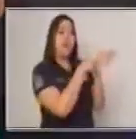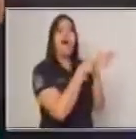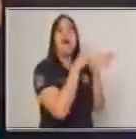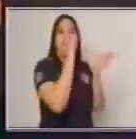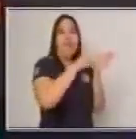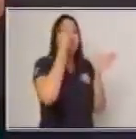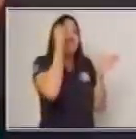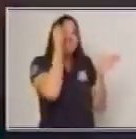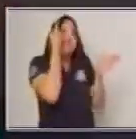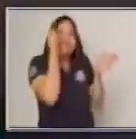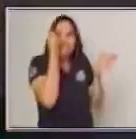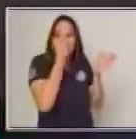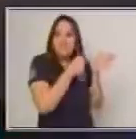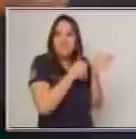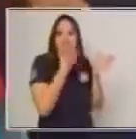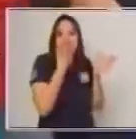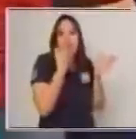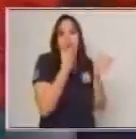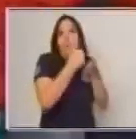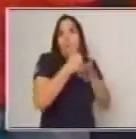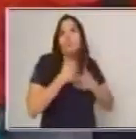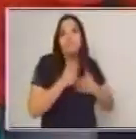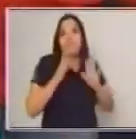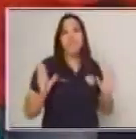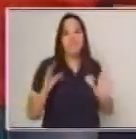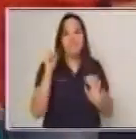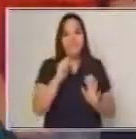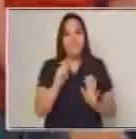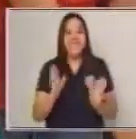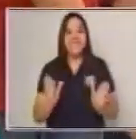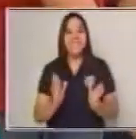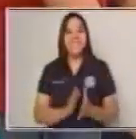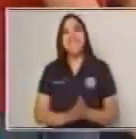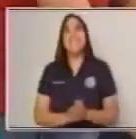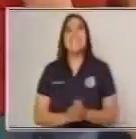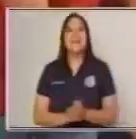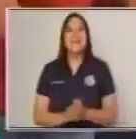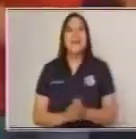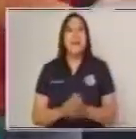pueden pasar por alto. La tercera recomendación que quiero dejarles es: